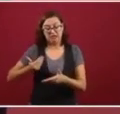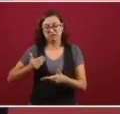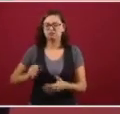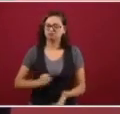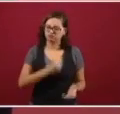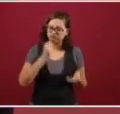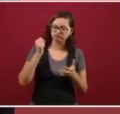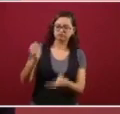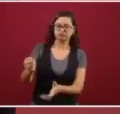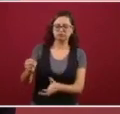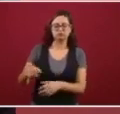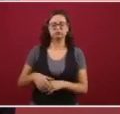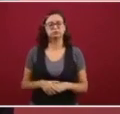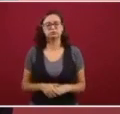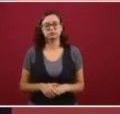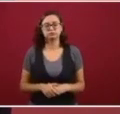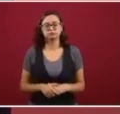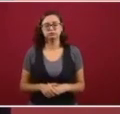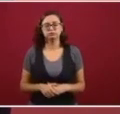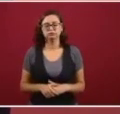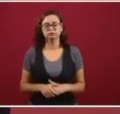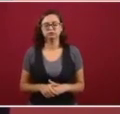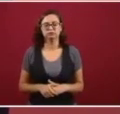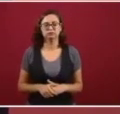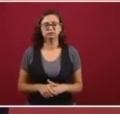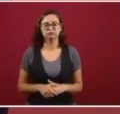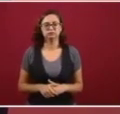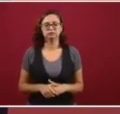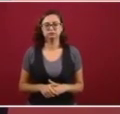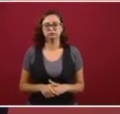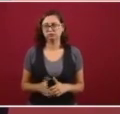adelantado las participaciones. No